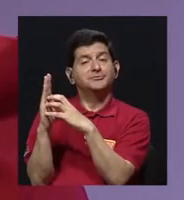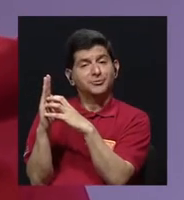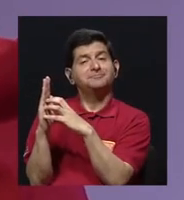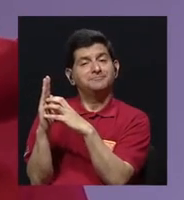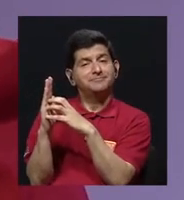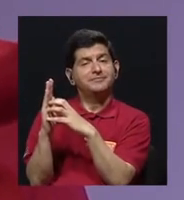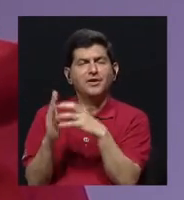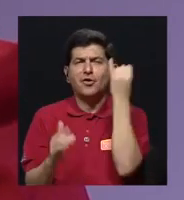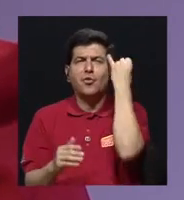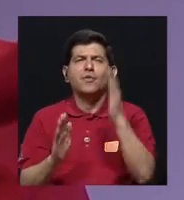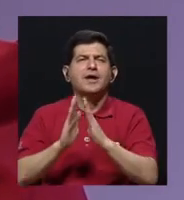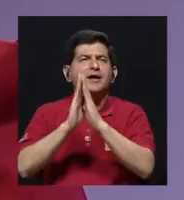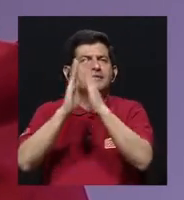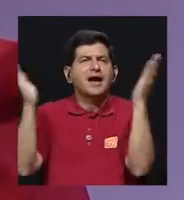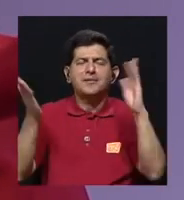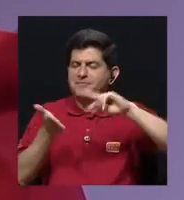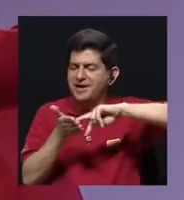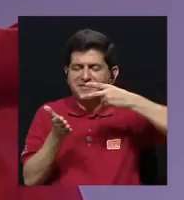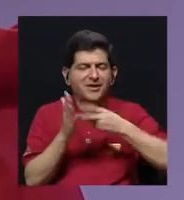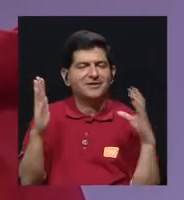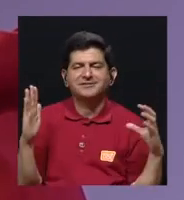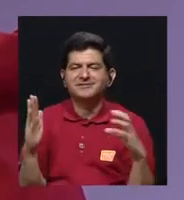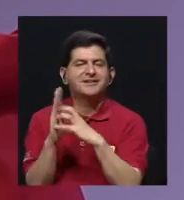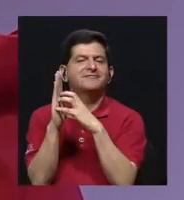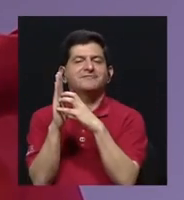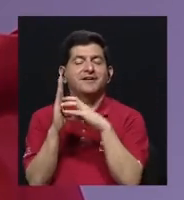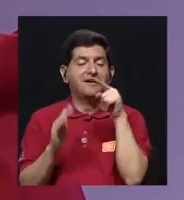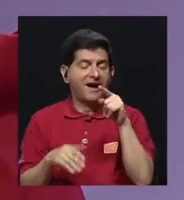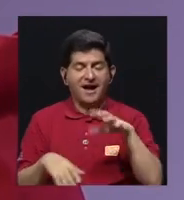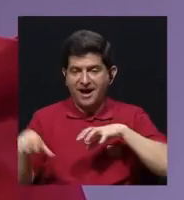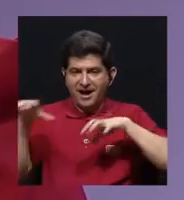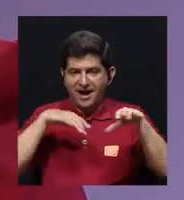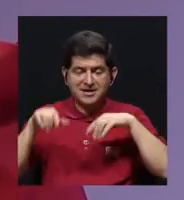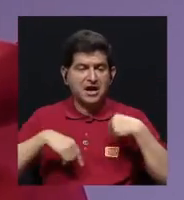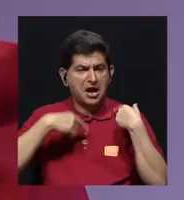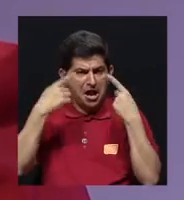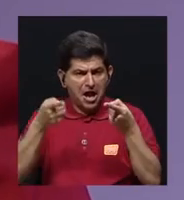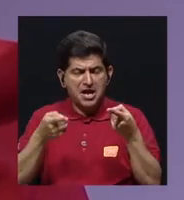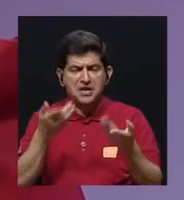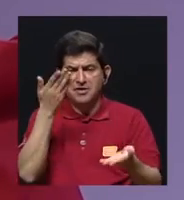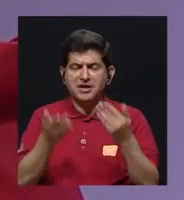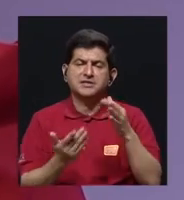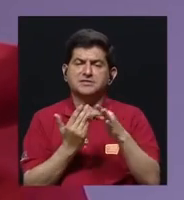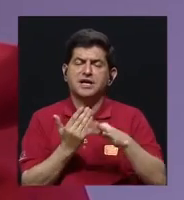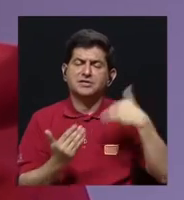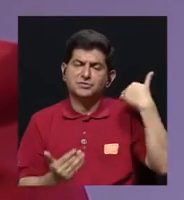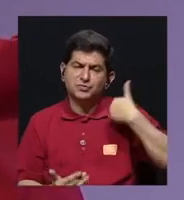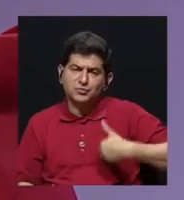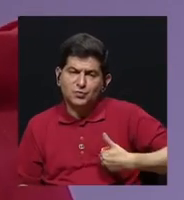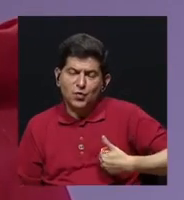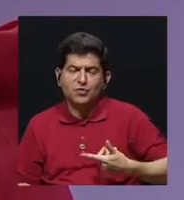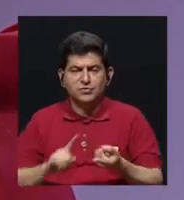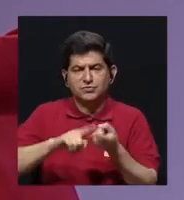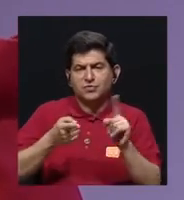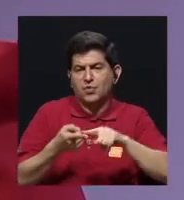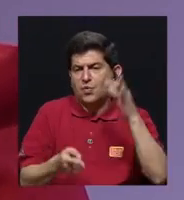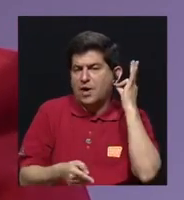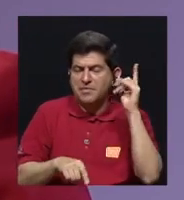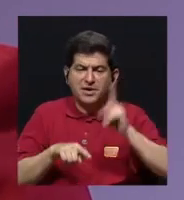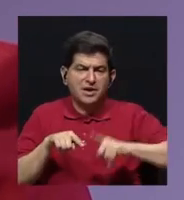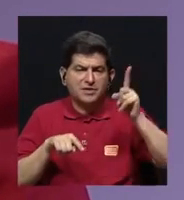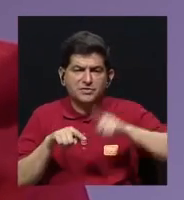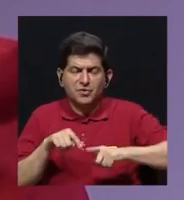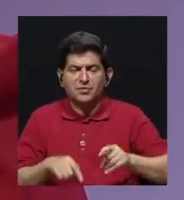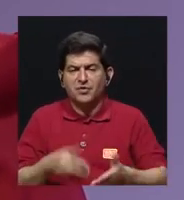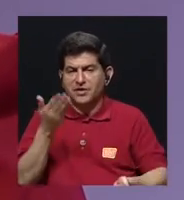teniendo un concepto amplio de lo que es el texto, pues a esas actividades ellas llevaban algunas a sus esposos, a otras amigas que no podían